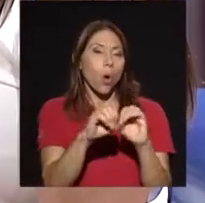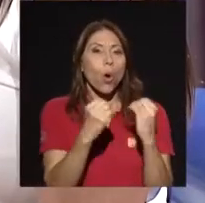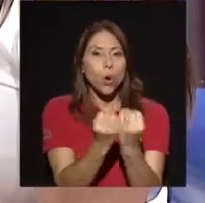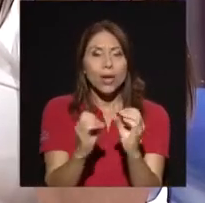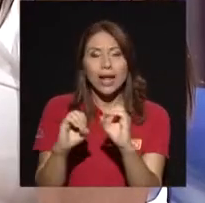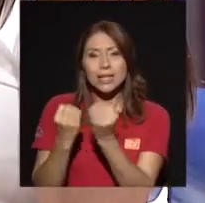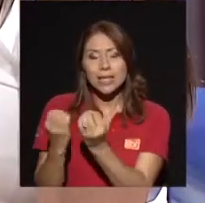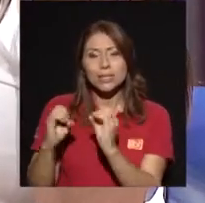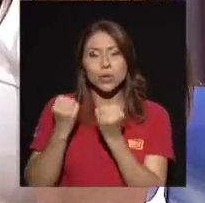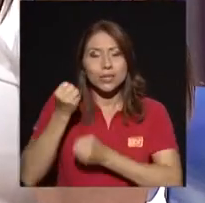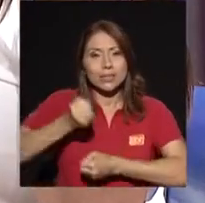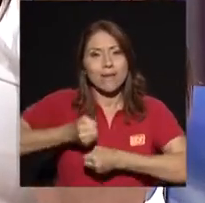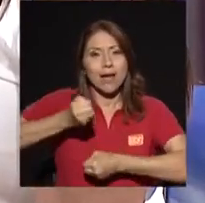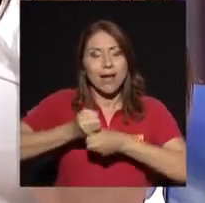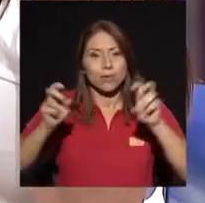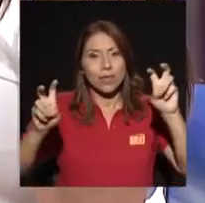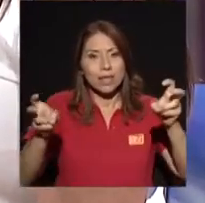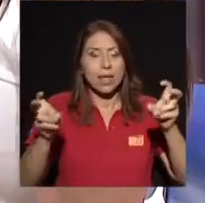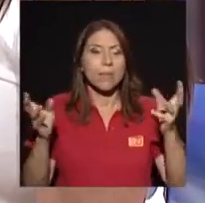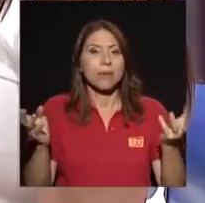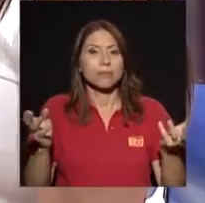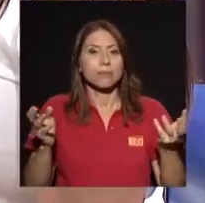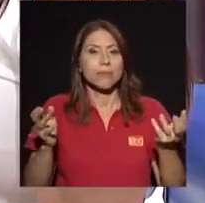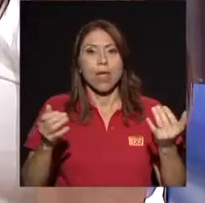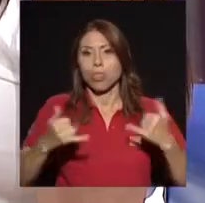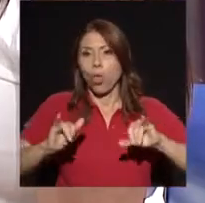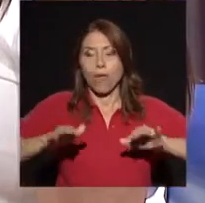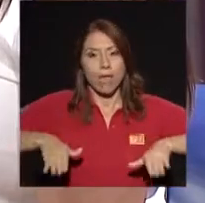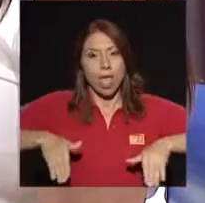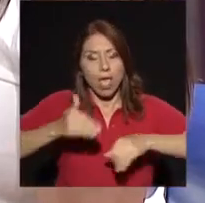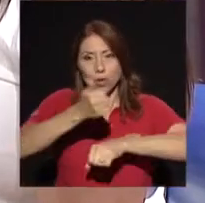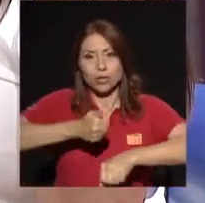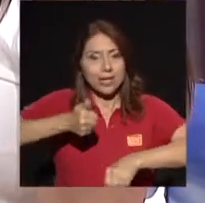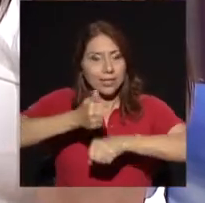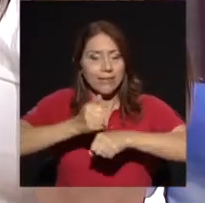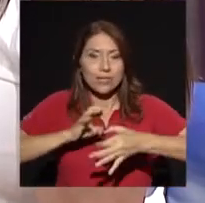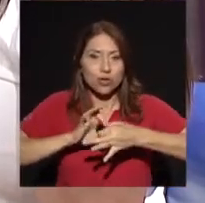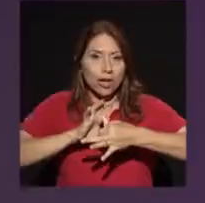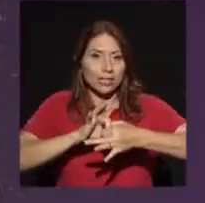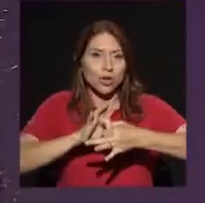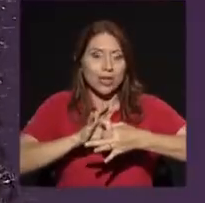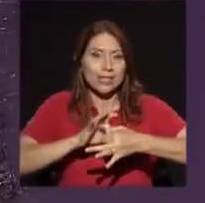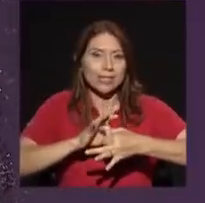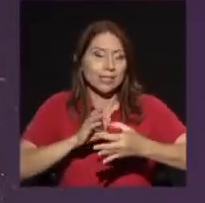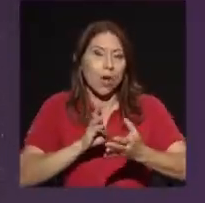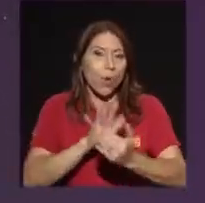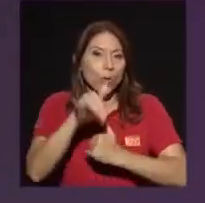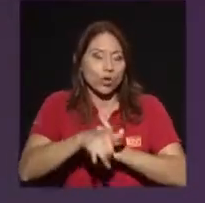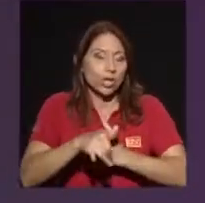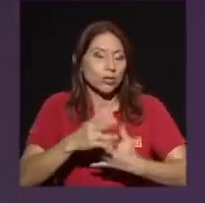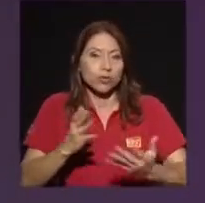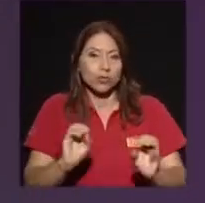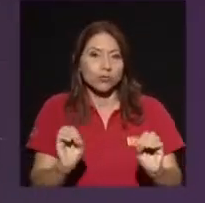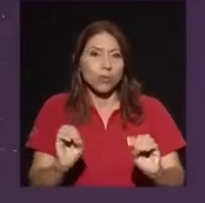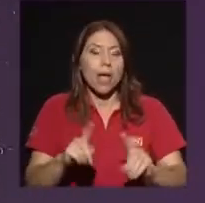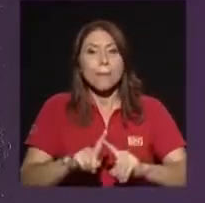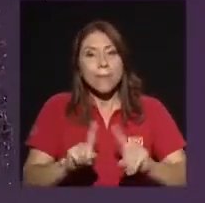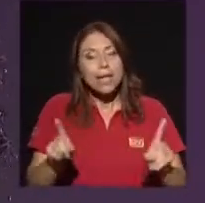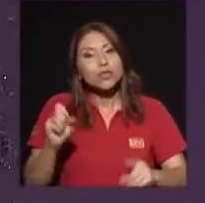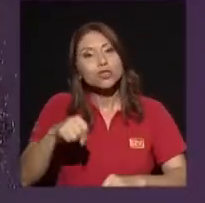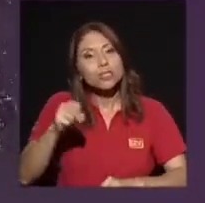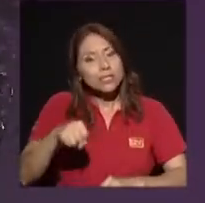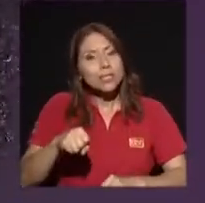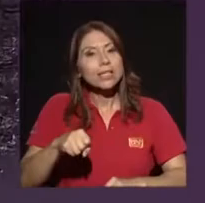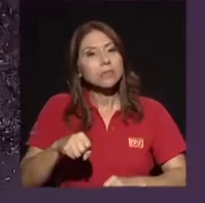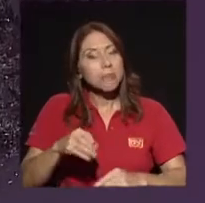organizaciones que están trabajando el tema. No se han establecido relaciones mucho más concretas o proyectos concretos, pero sí ha sido como